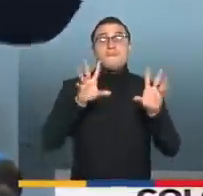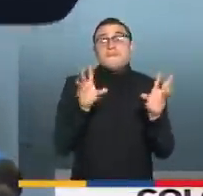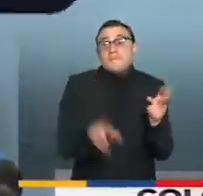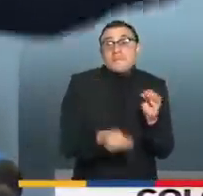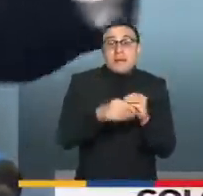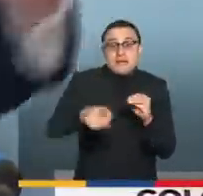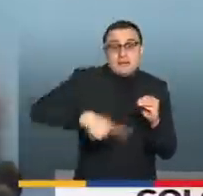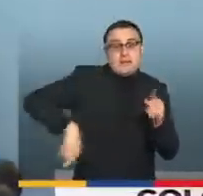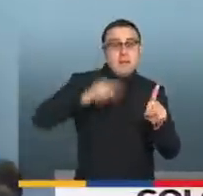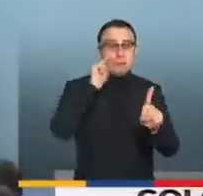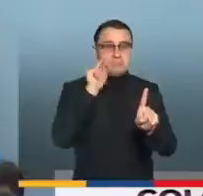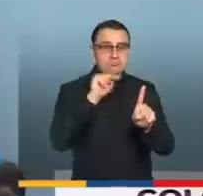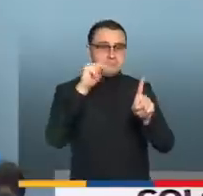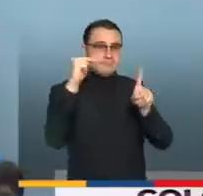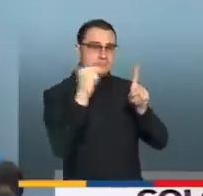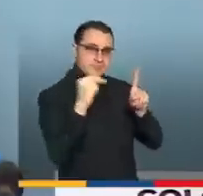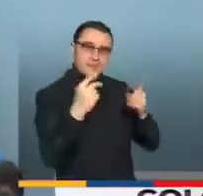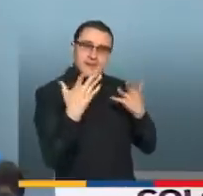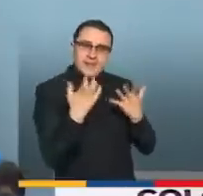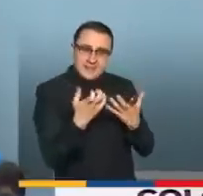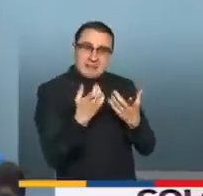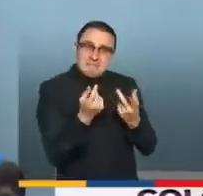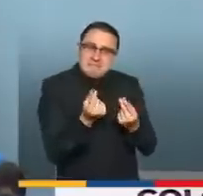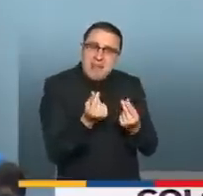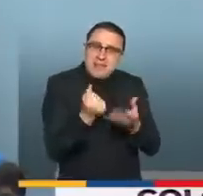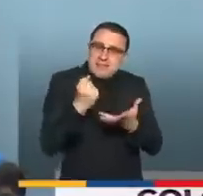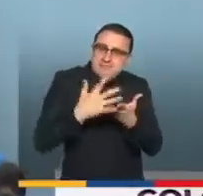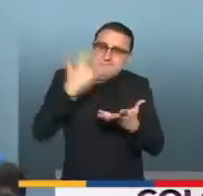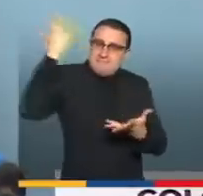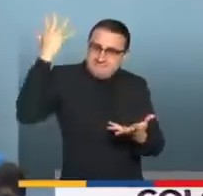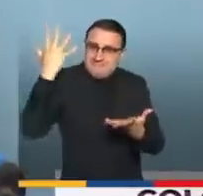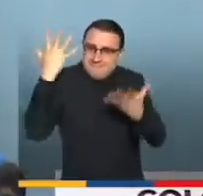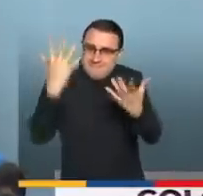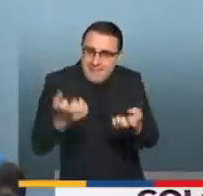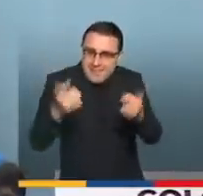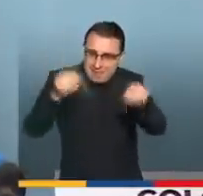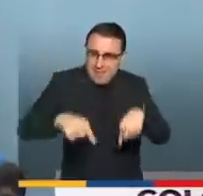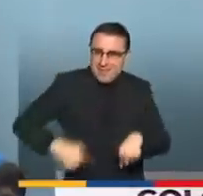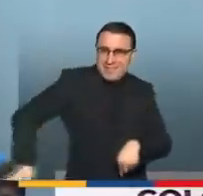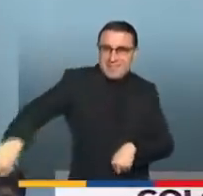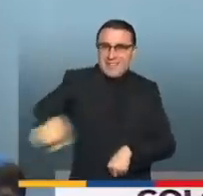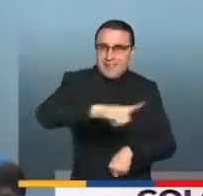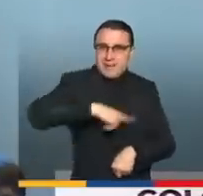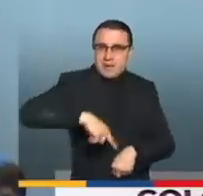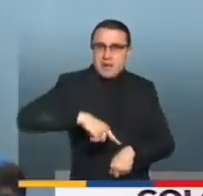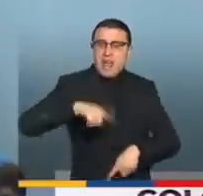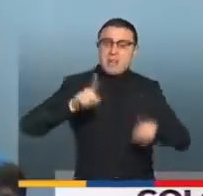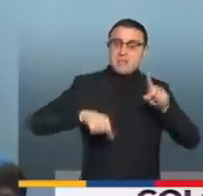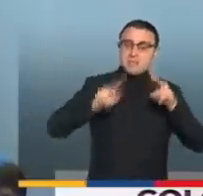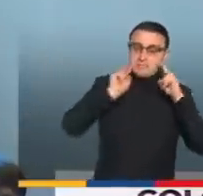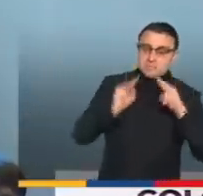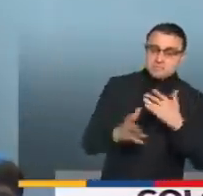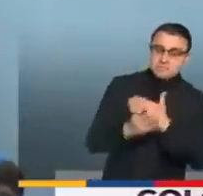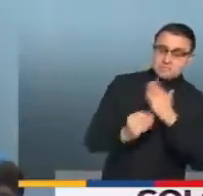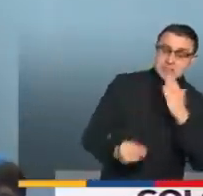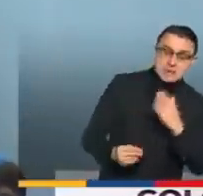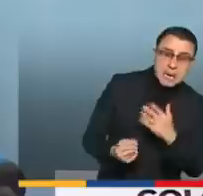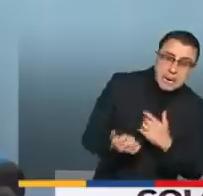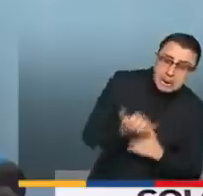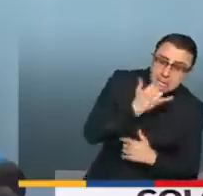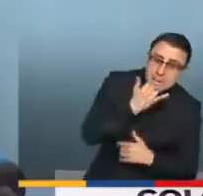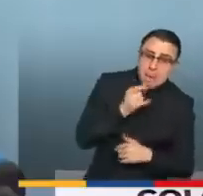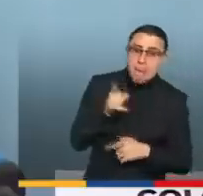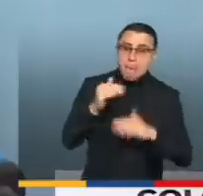grandes capitales que a veces no parecieran entender lo que pasa con esa pobrecía, lo que pasa con